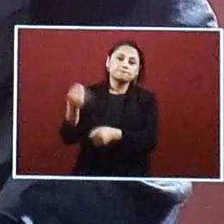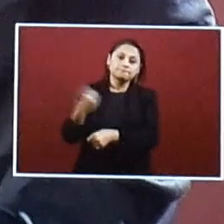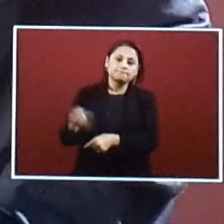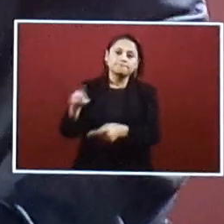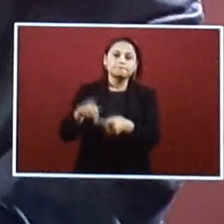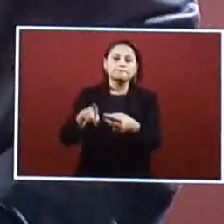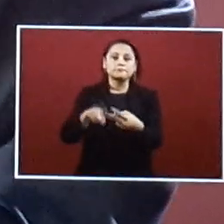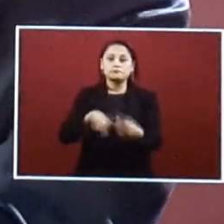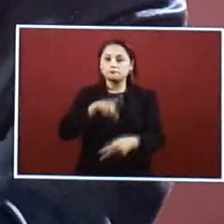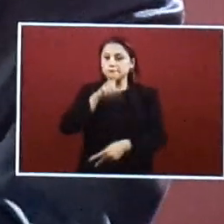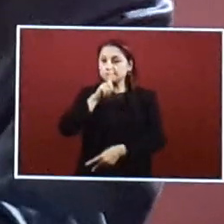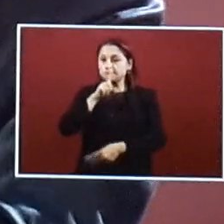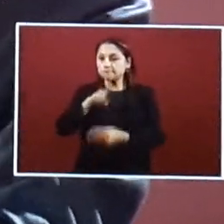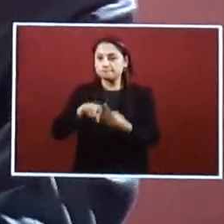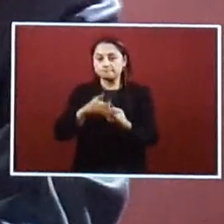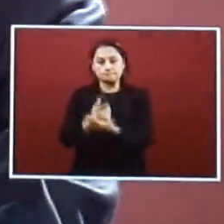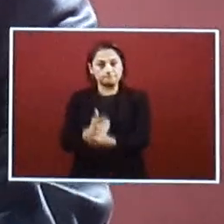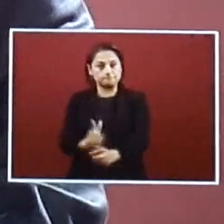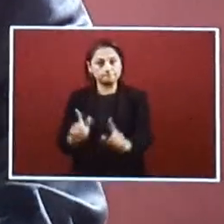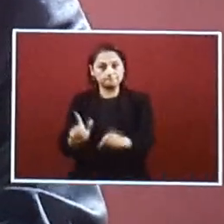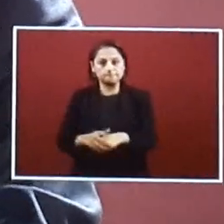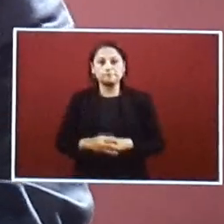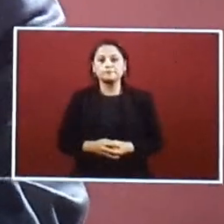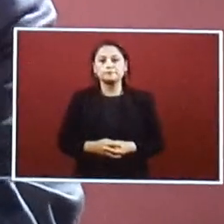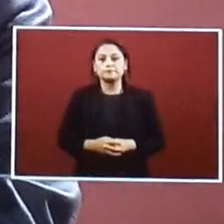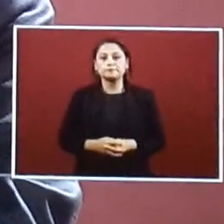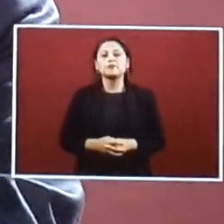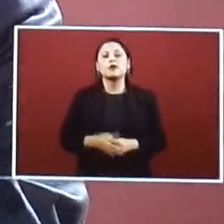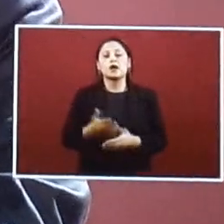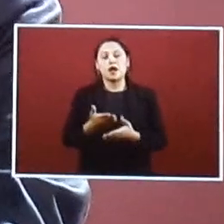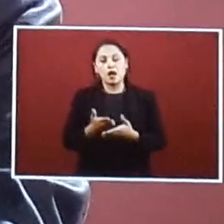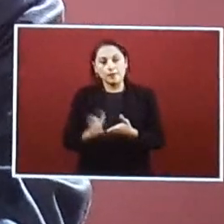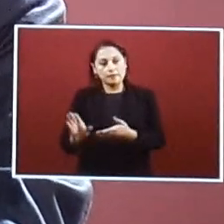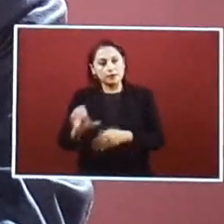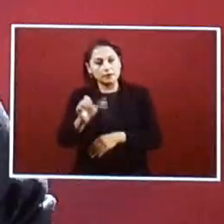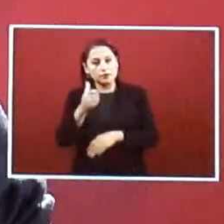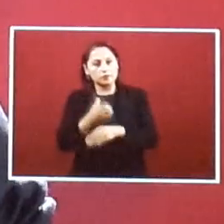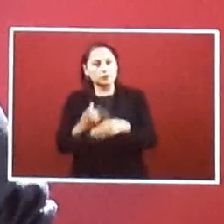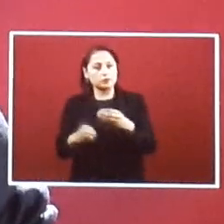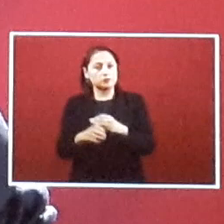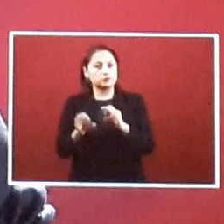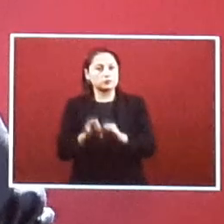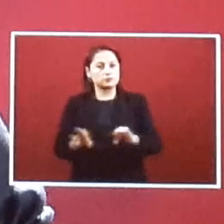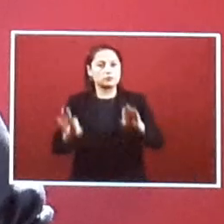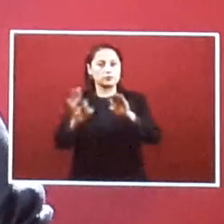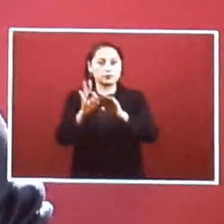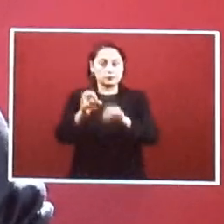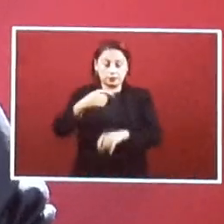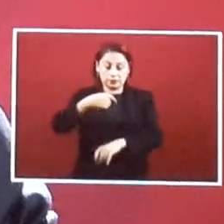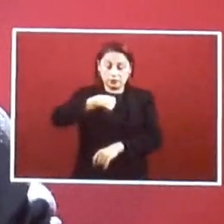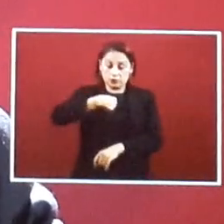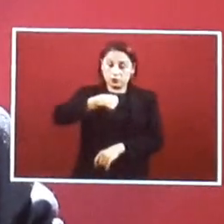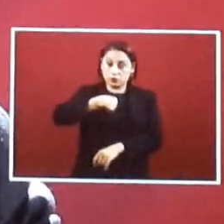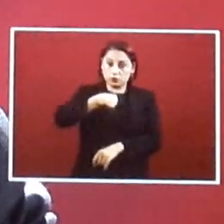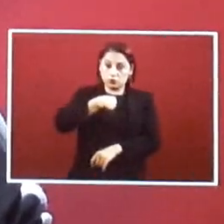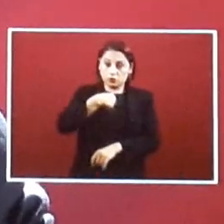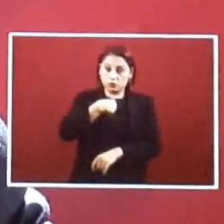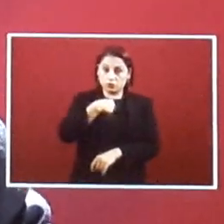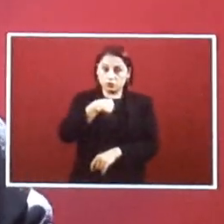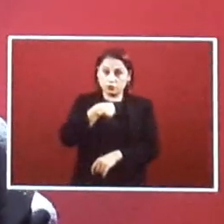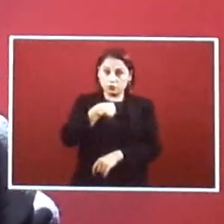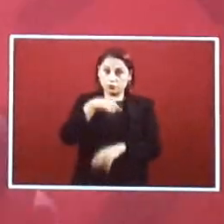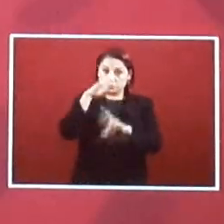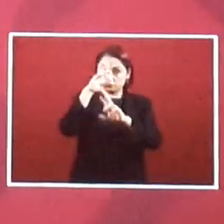Y también, algo que es importante, respeto a